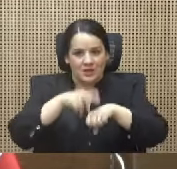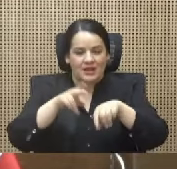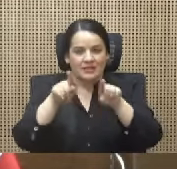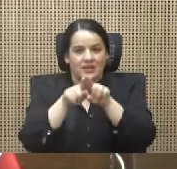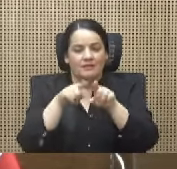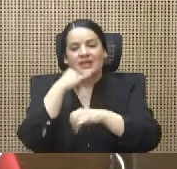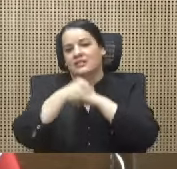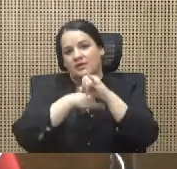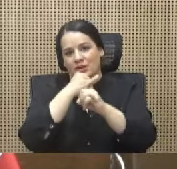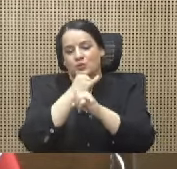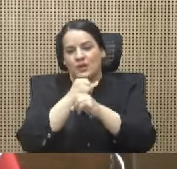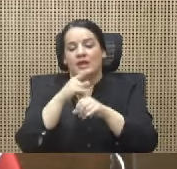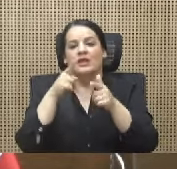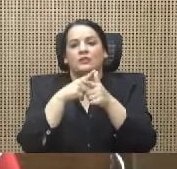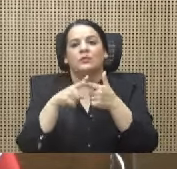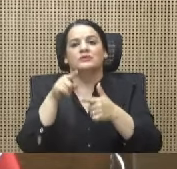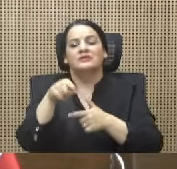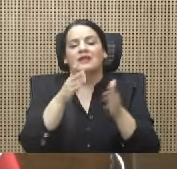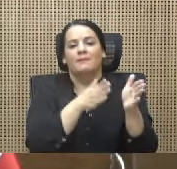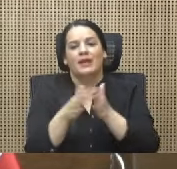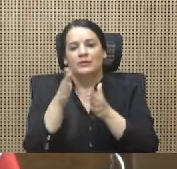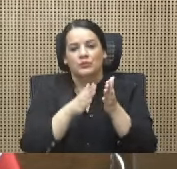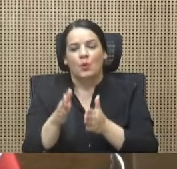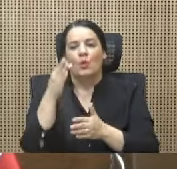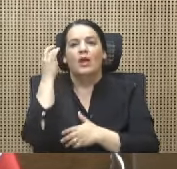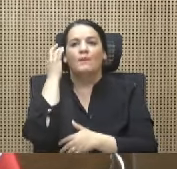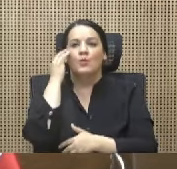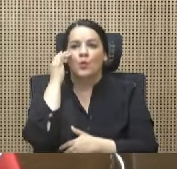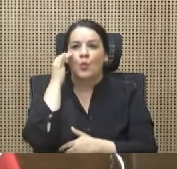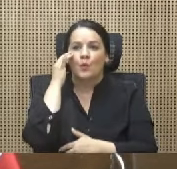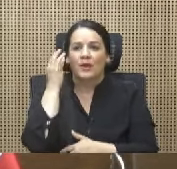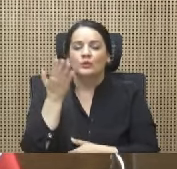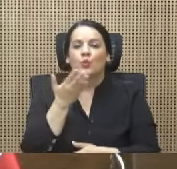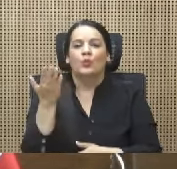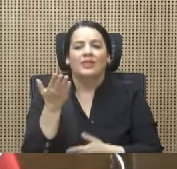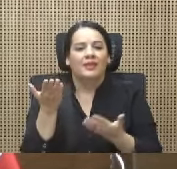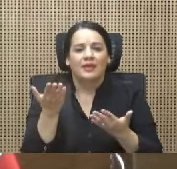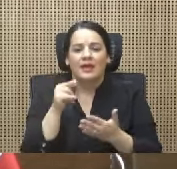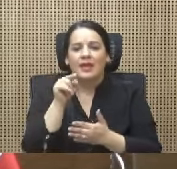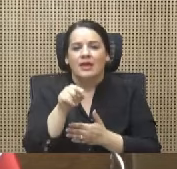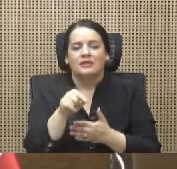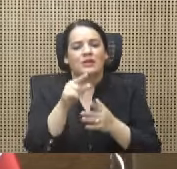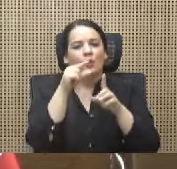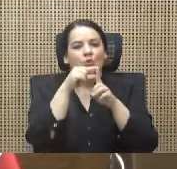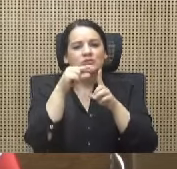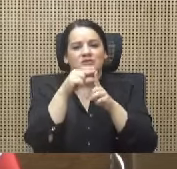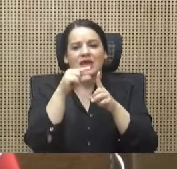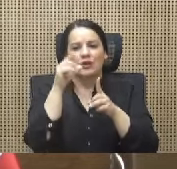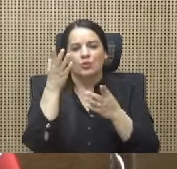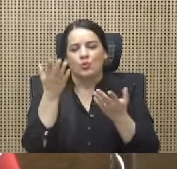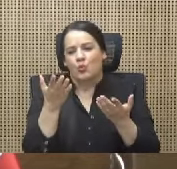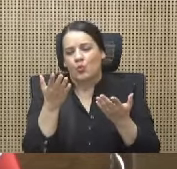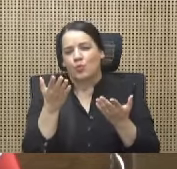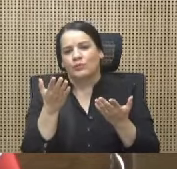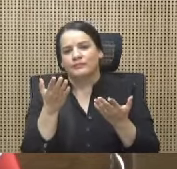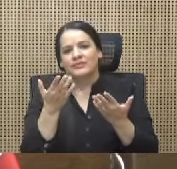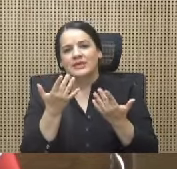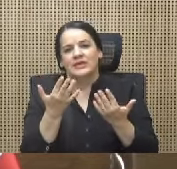se planteó la preocupación de que era un concepto indeterminado que podría generar